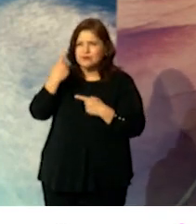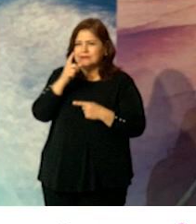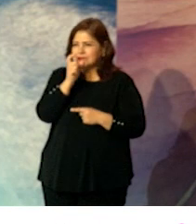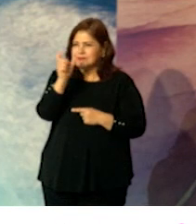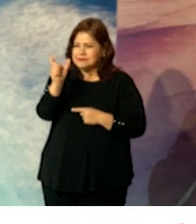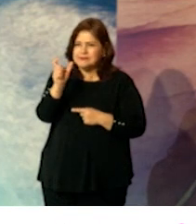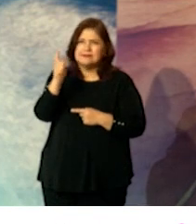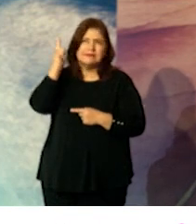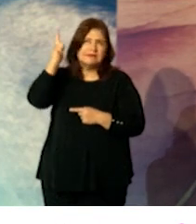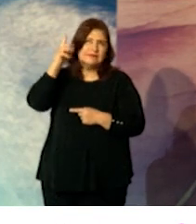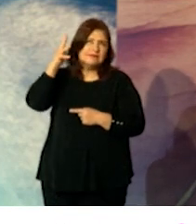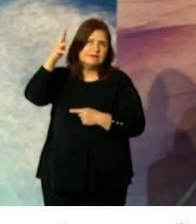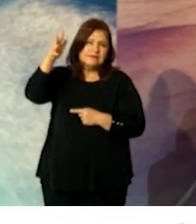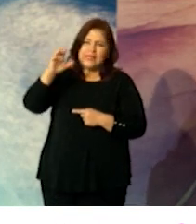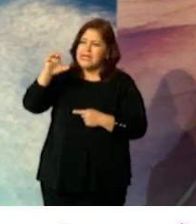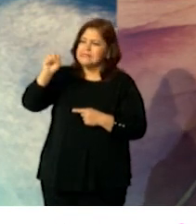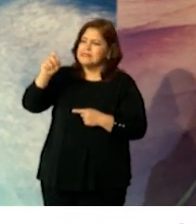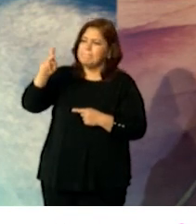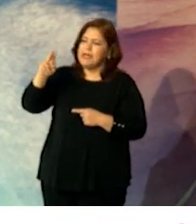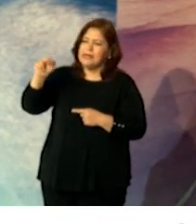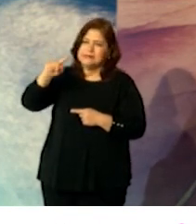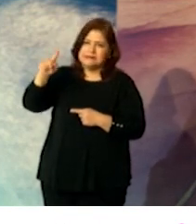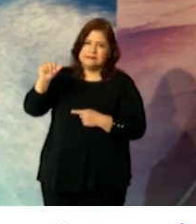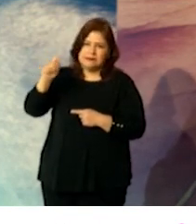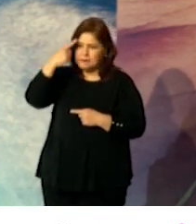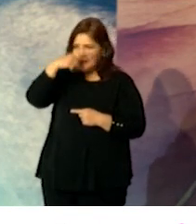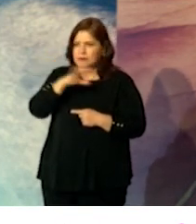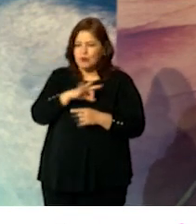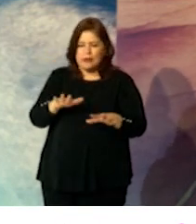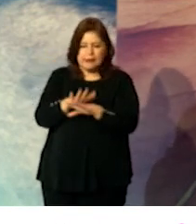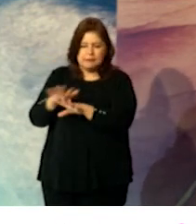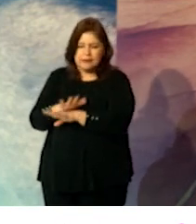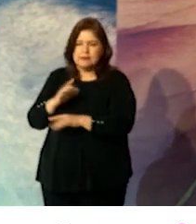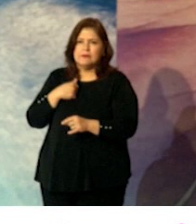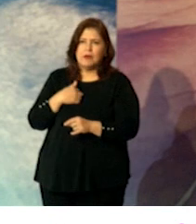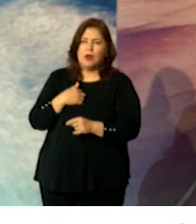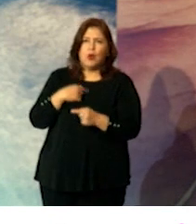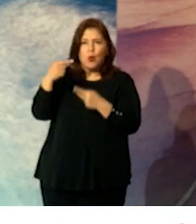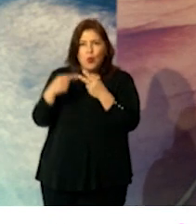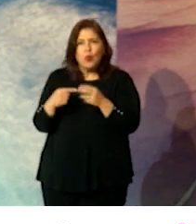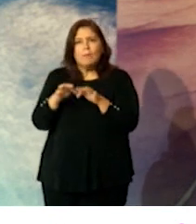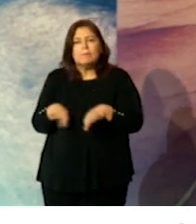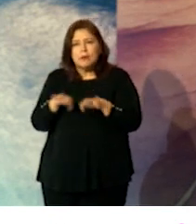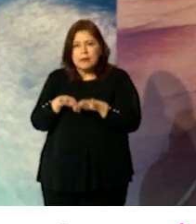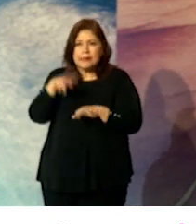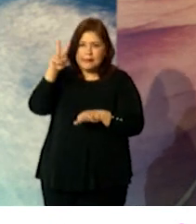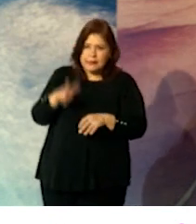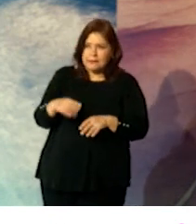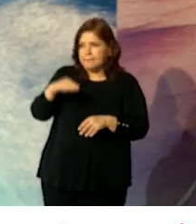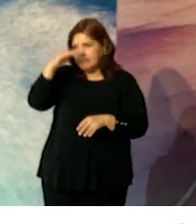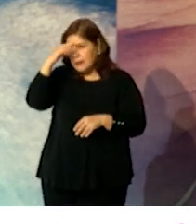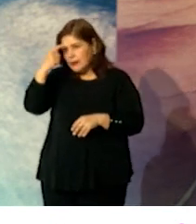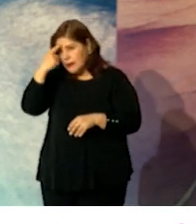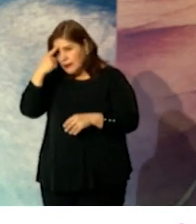palabra que es esperanza. Esperanza por tener una revolución de las prioridades donde no necesariamente la rentabilidad sea quien nos dicte